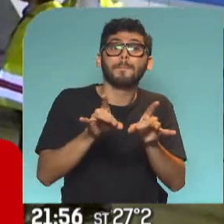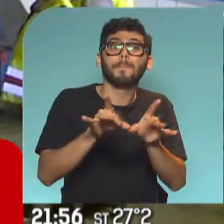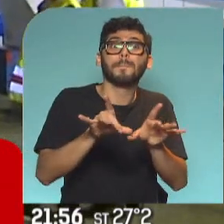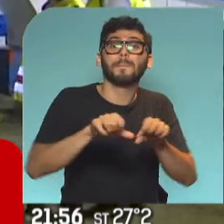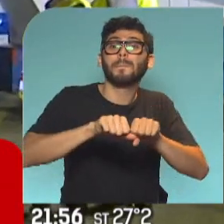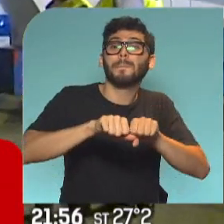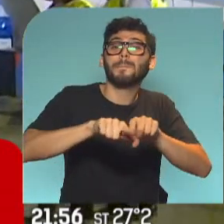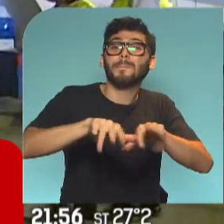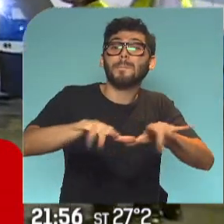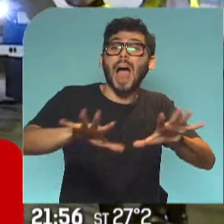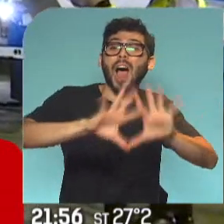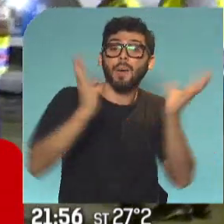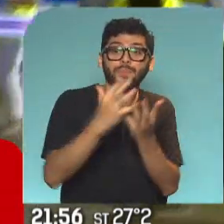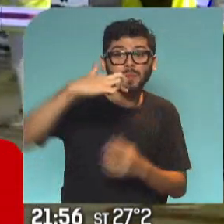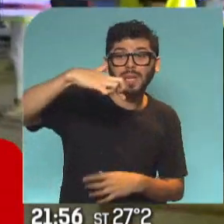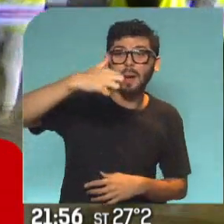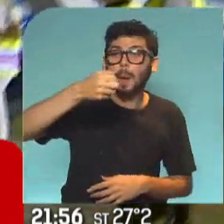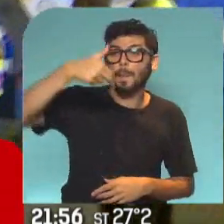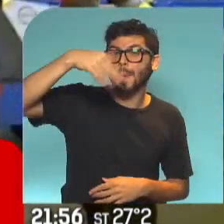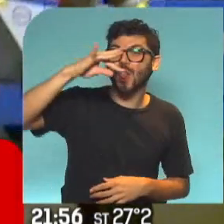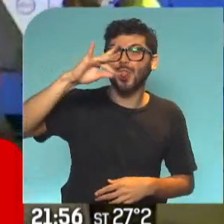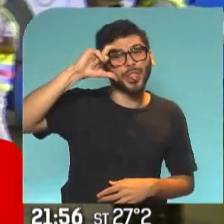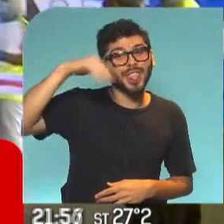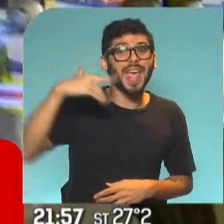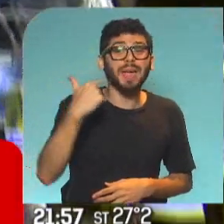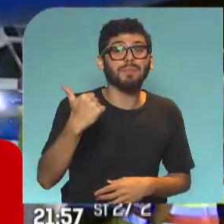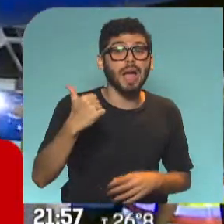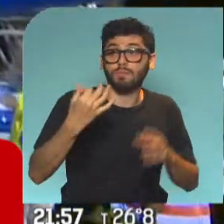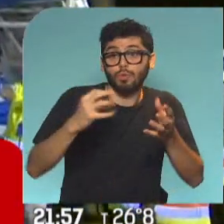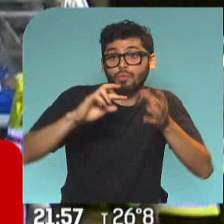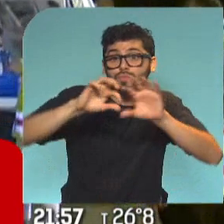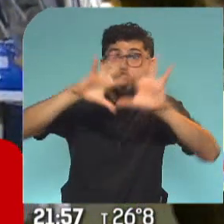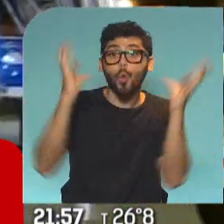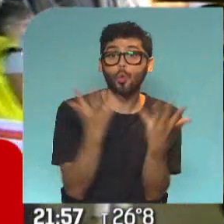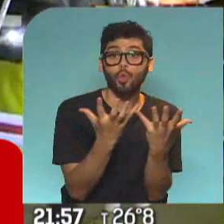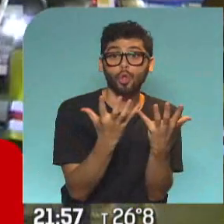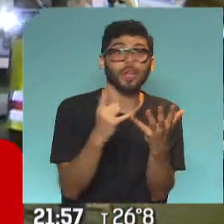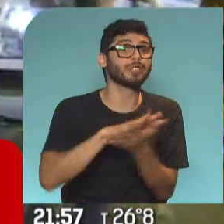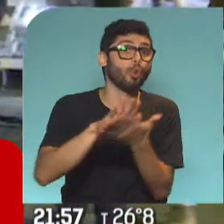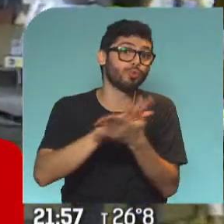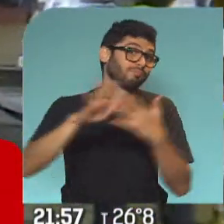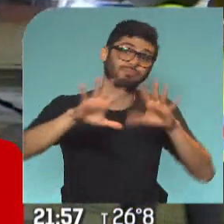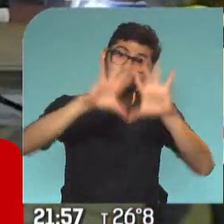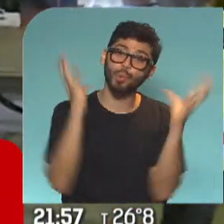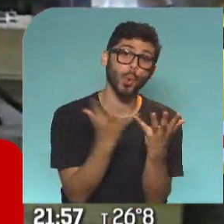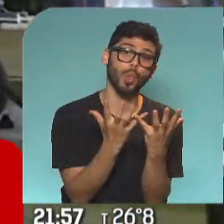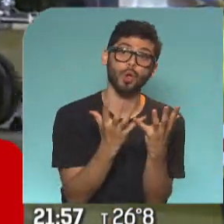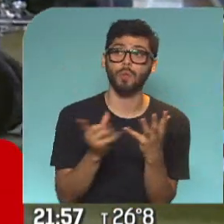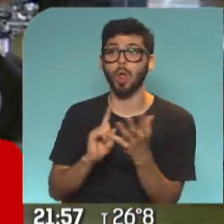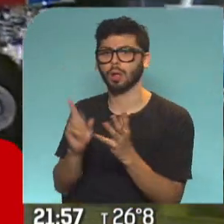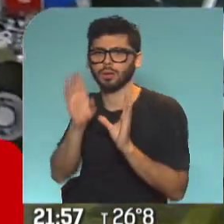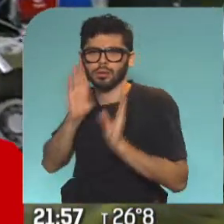estamos hablando de algo global, a problemas globales, soluciones globales, y la única manera